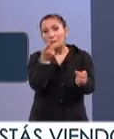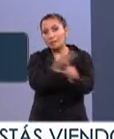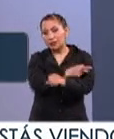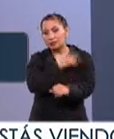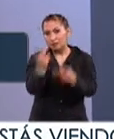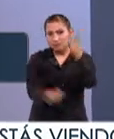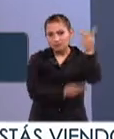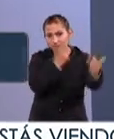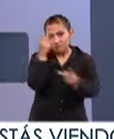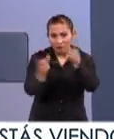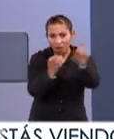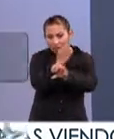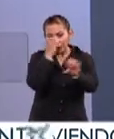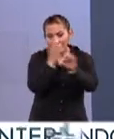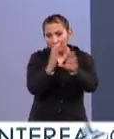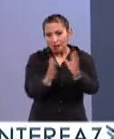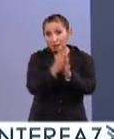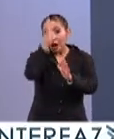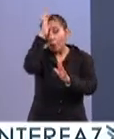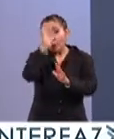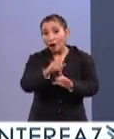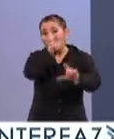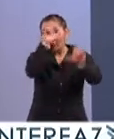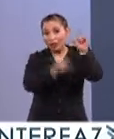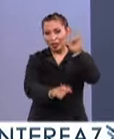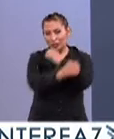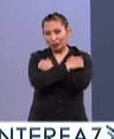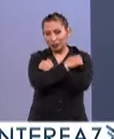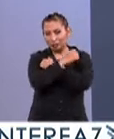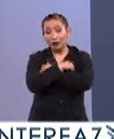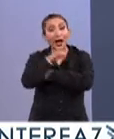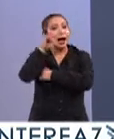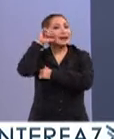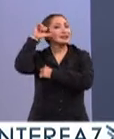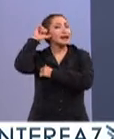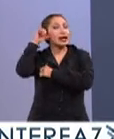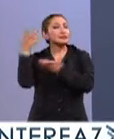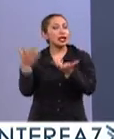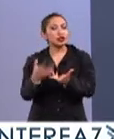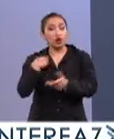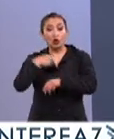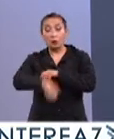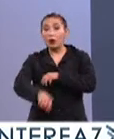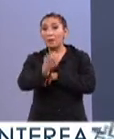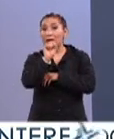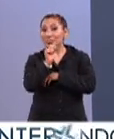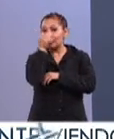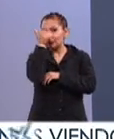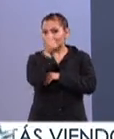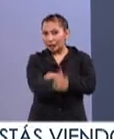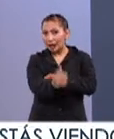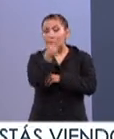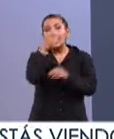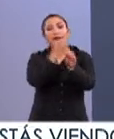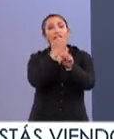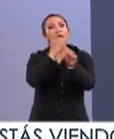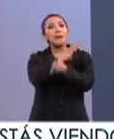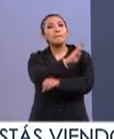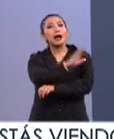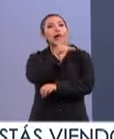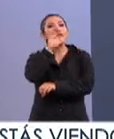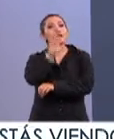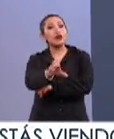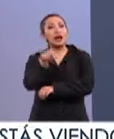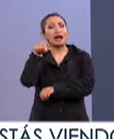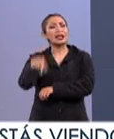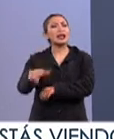consulta estatal participativa por un acuerdo nacional sobre la educación. Ayer se llevó a cabo el foro número 26 en el estado de Baja